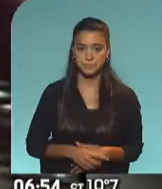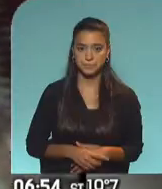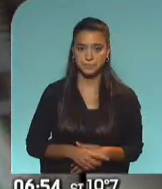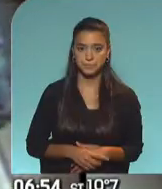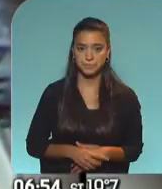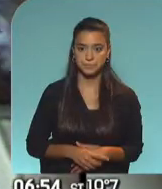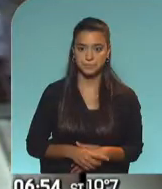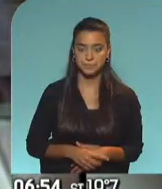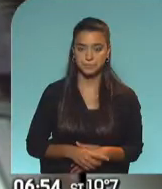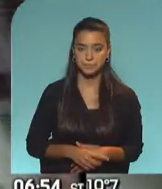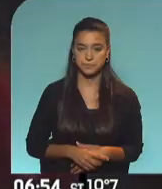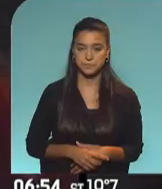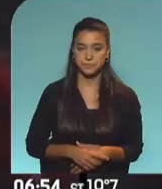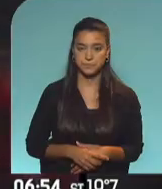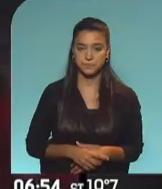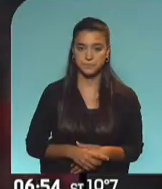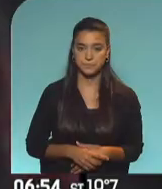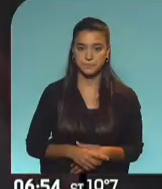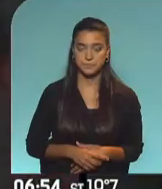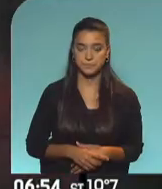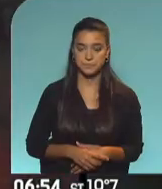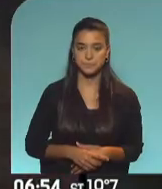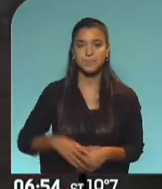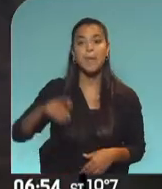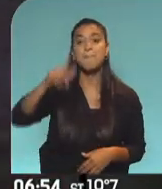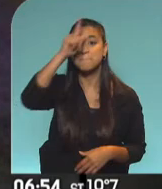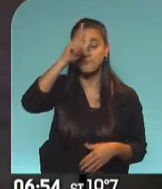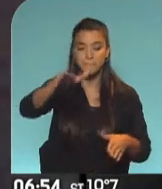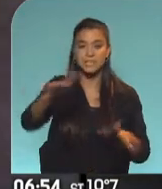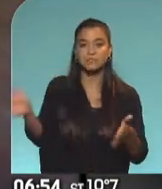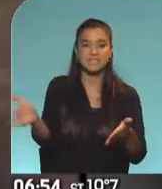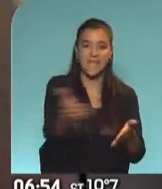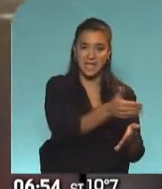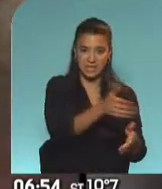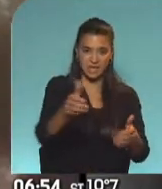Se dispone personal policial, desaloque la sala.